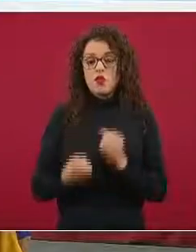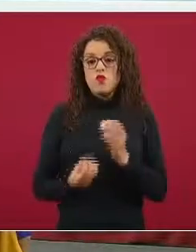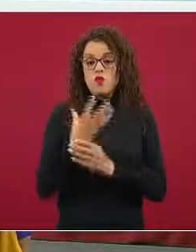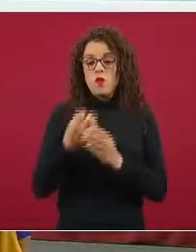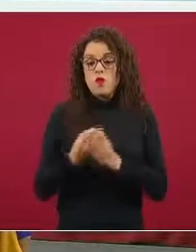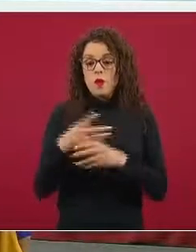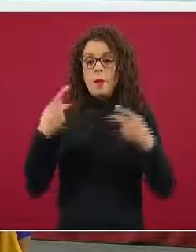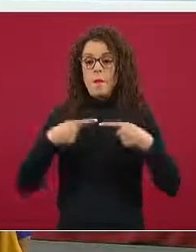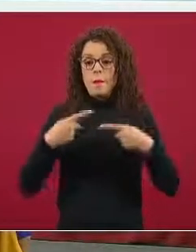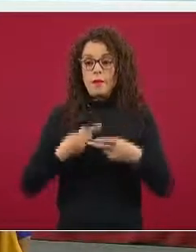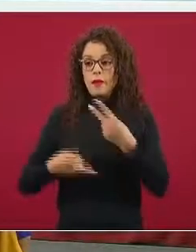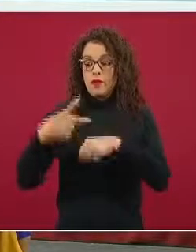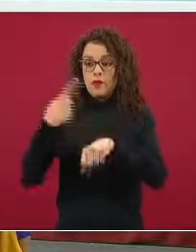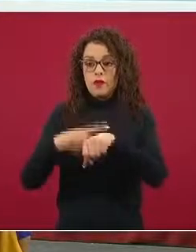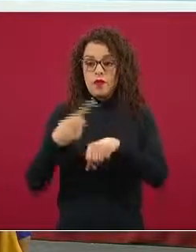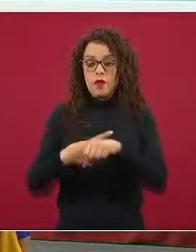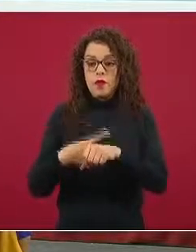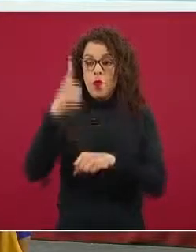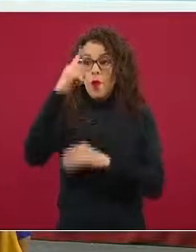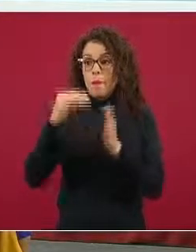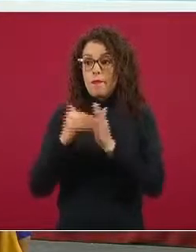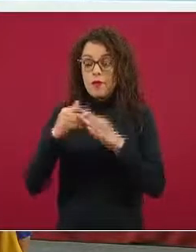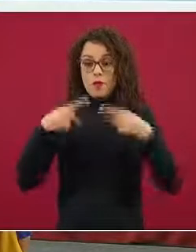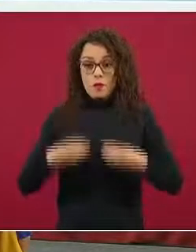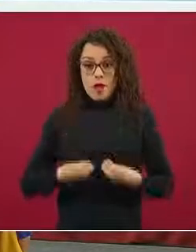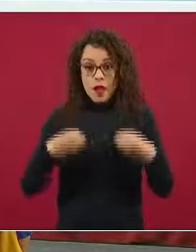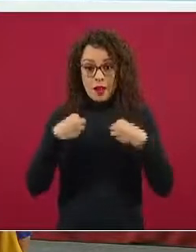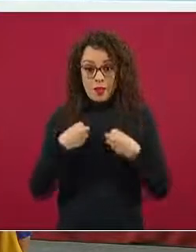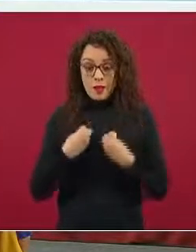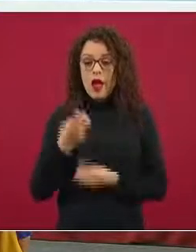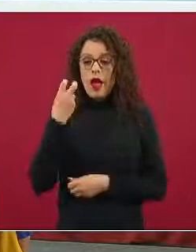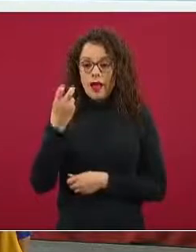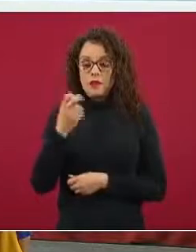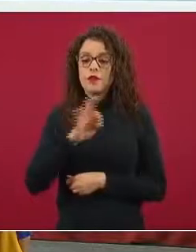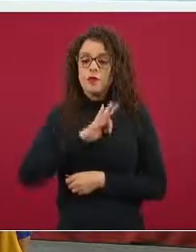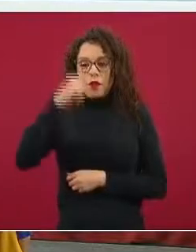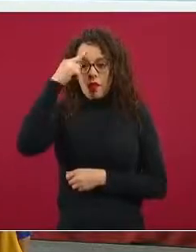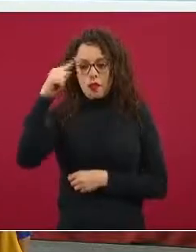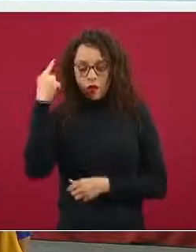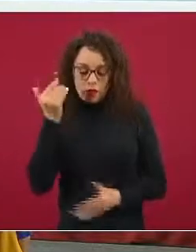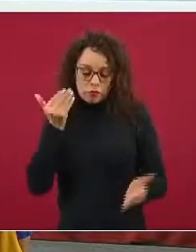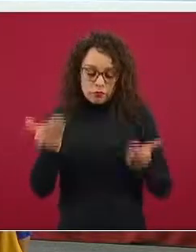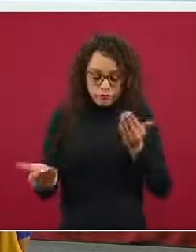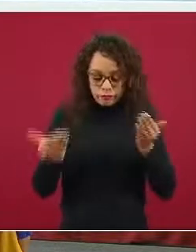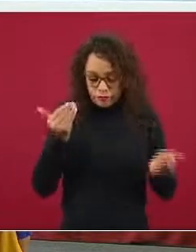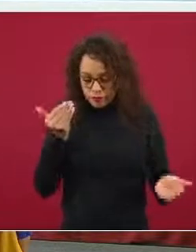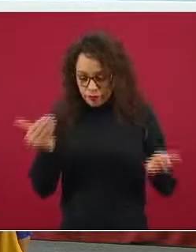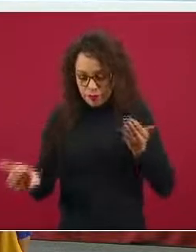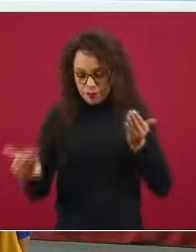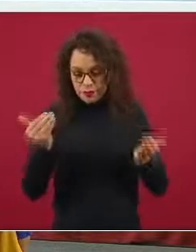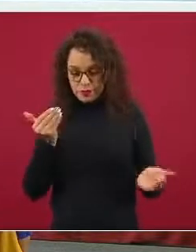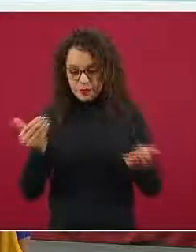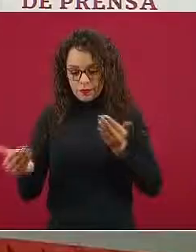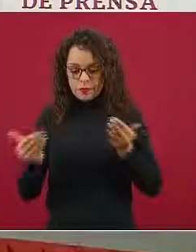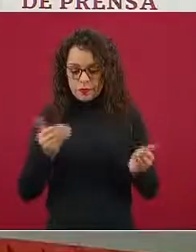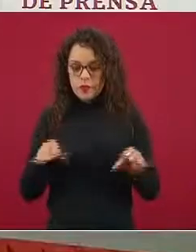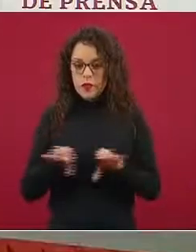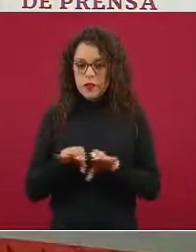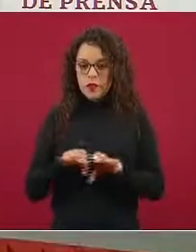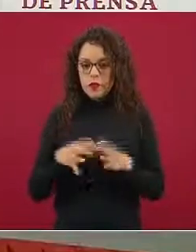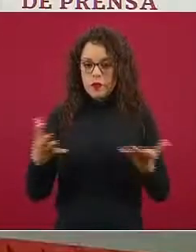millón de habitantes. Al estar por millón de habitantes, entonces nos permite comparar precisamente esa intensidad, esta magnitud